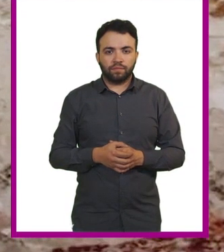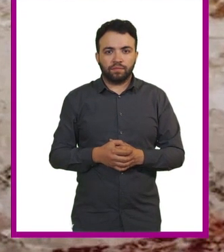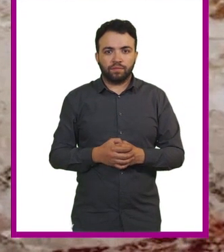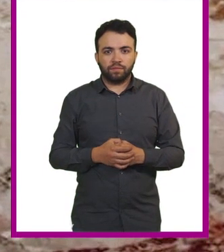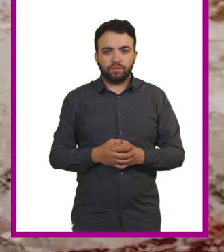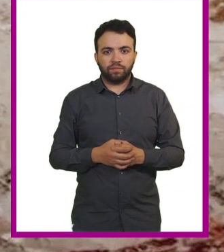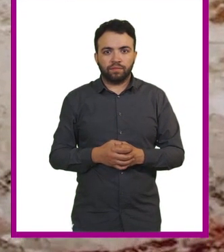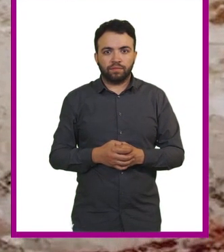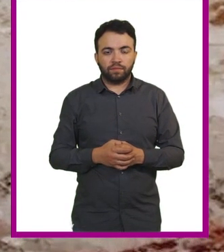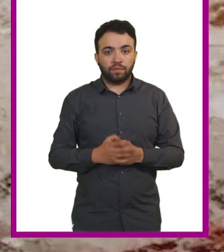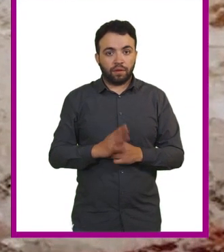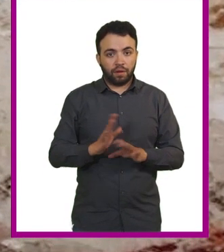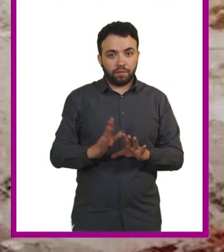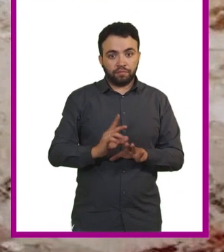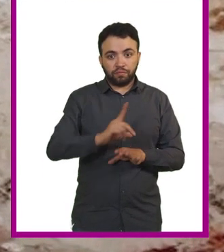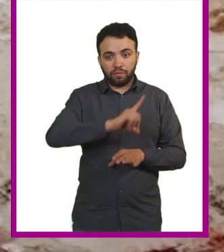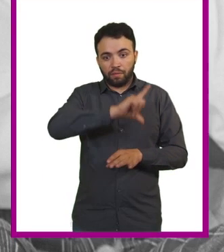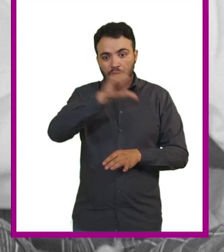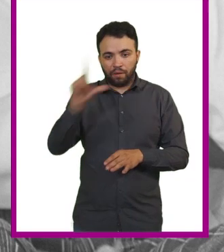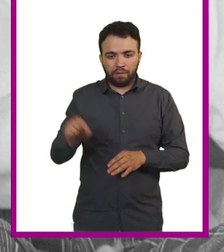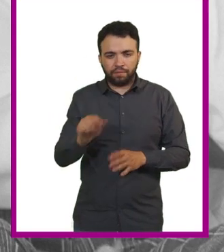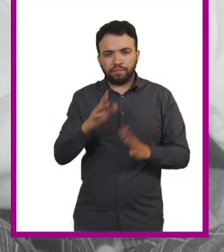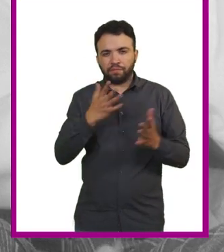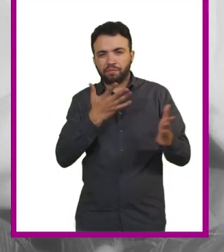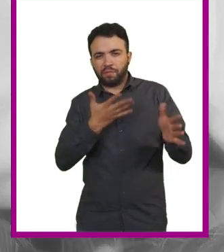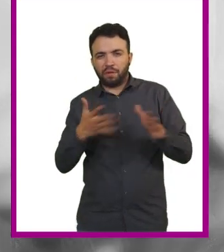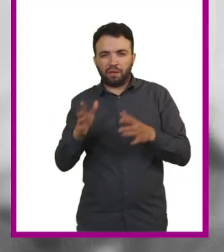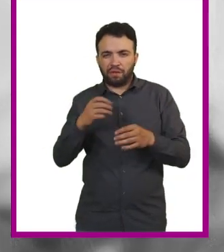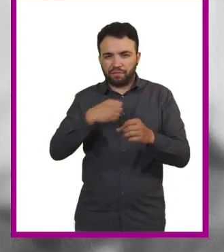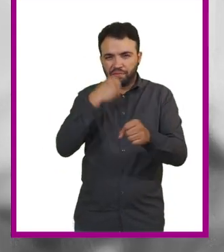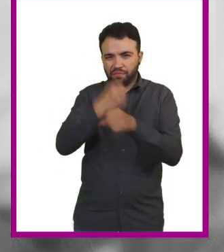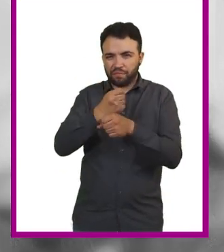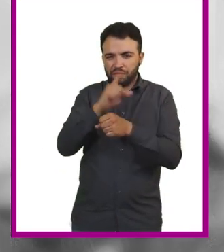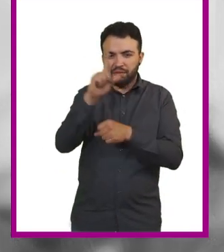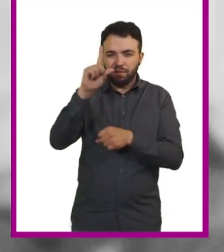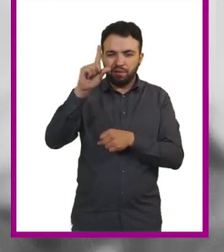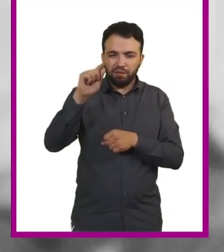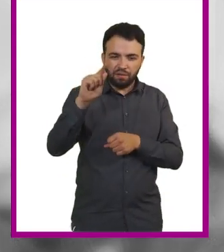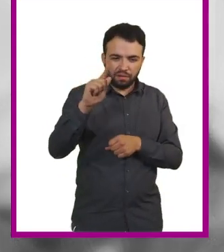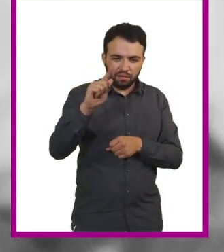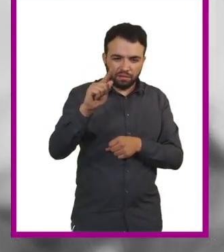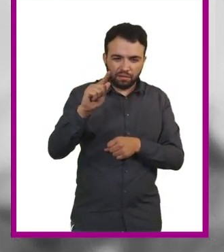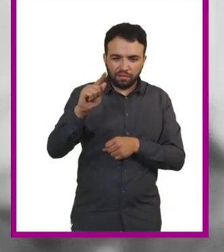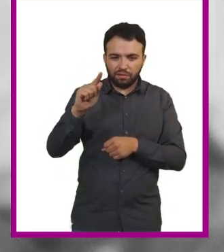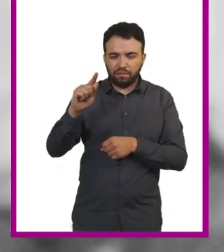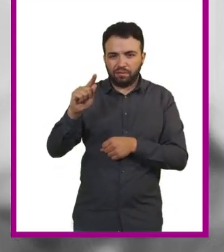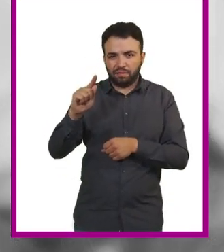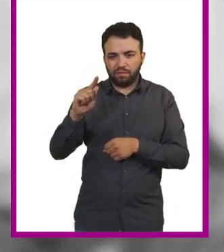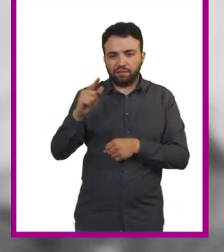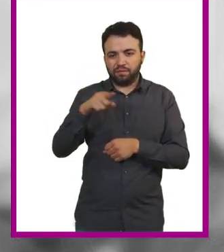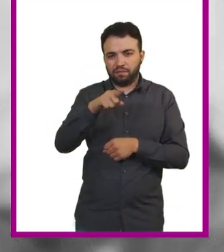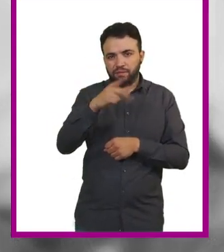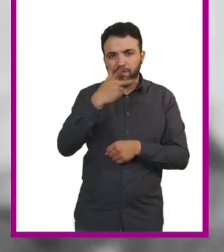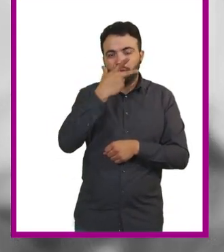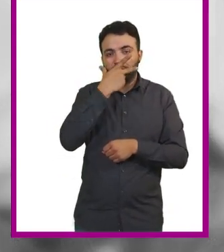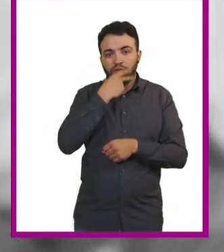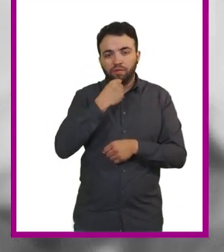Y ya después, en los años 70, pues el señor Harry Crosby, y